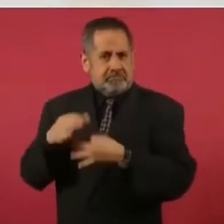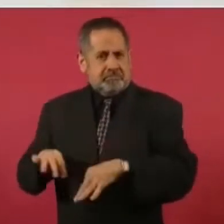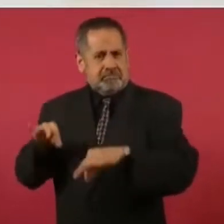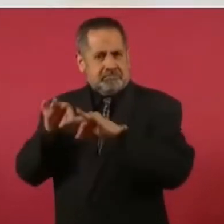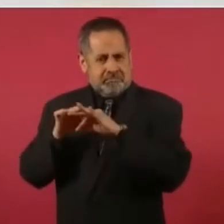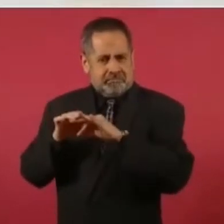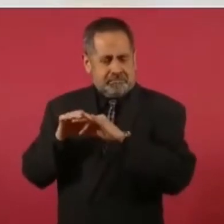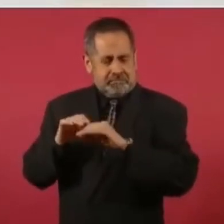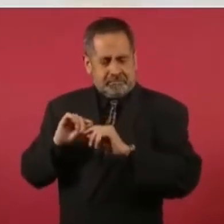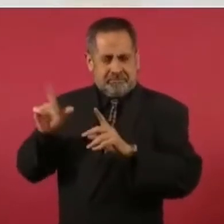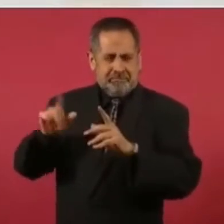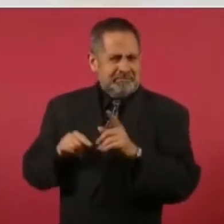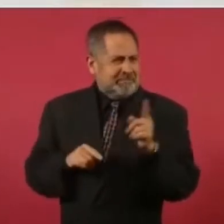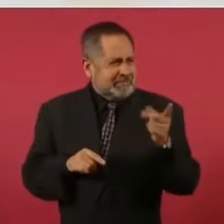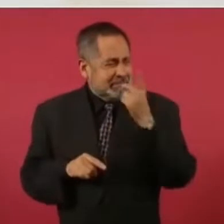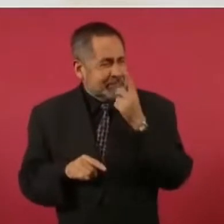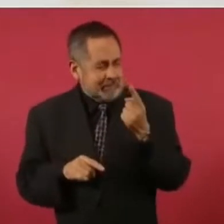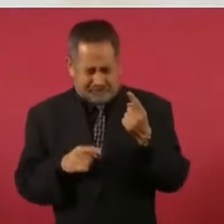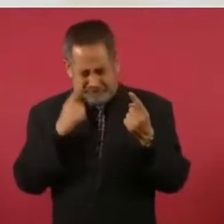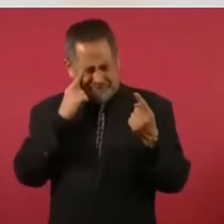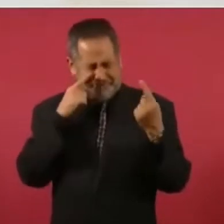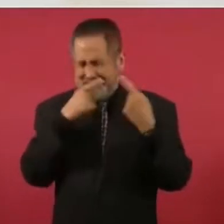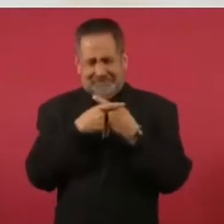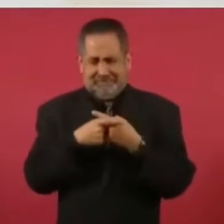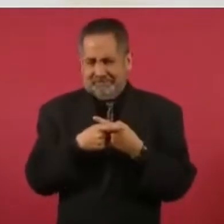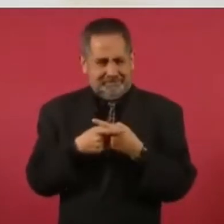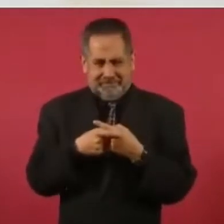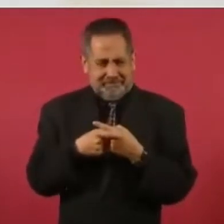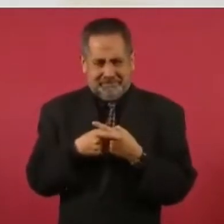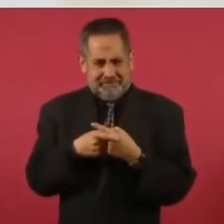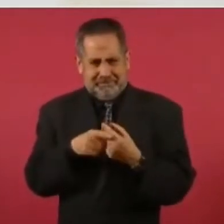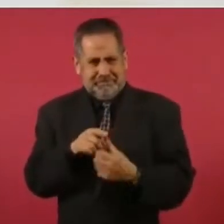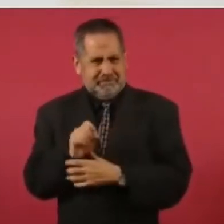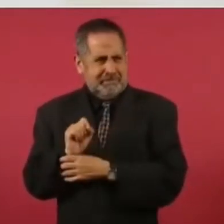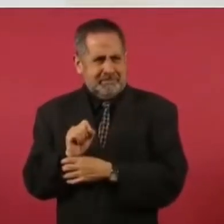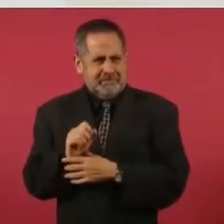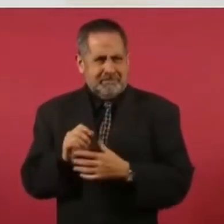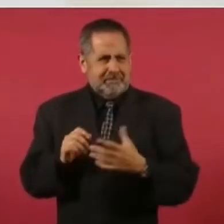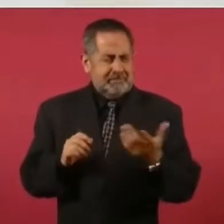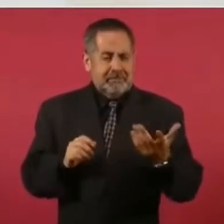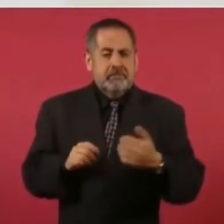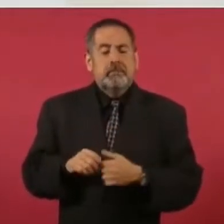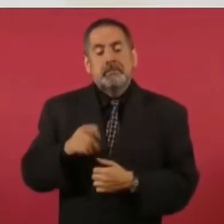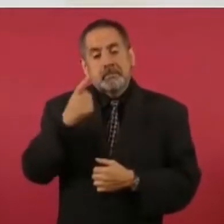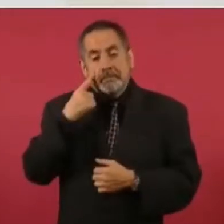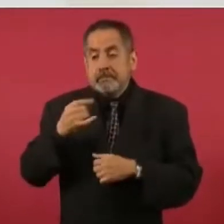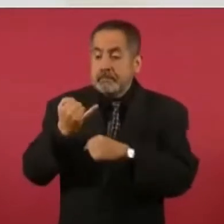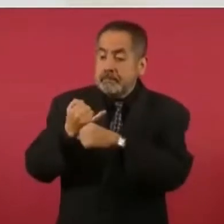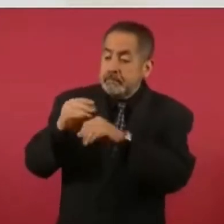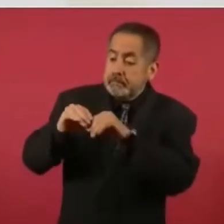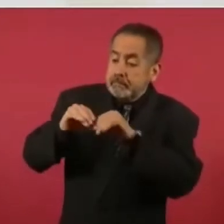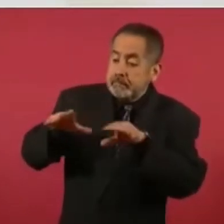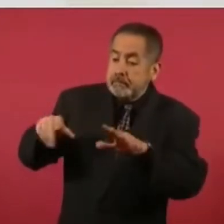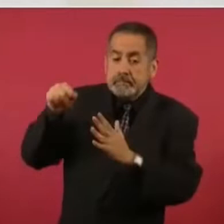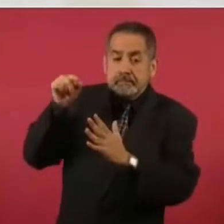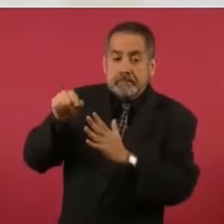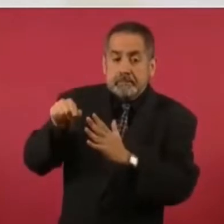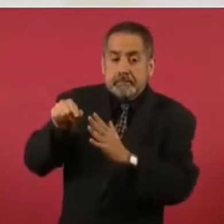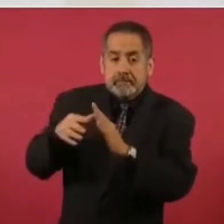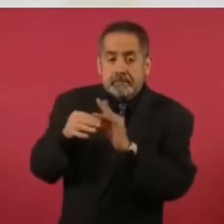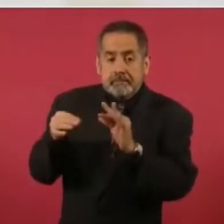y profesional. Y desde entonces les comenté que el informe debe de verse de una